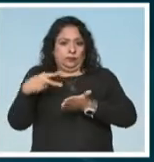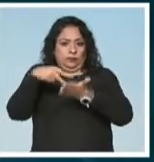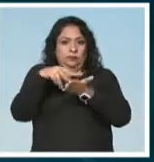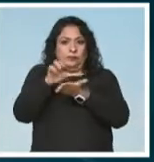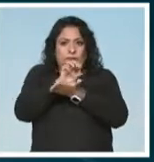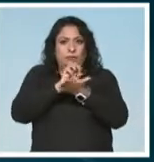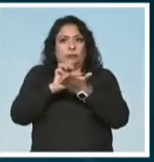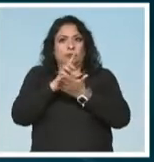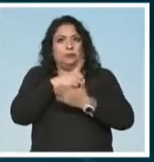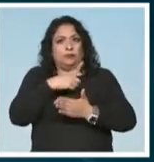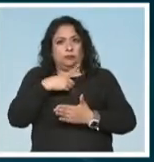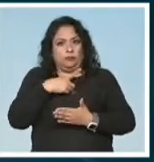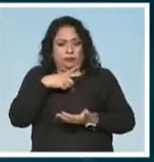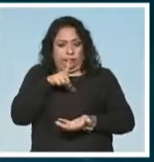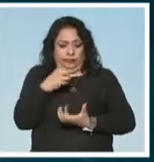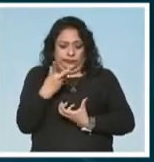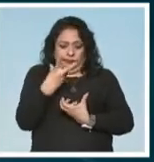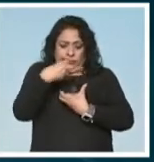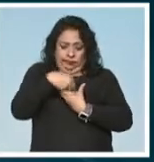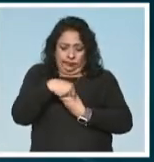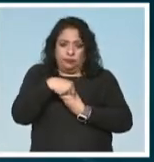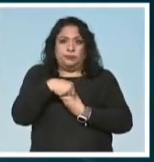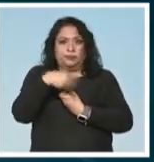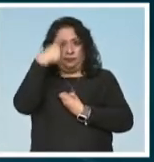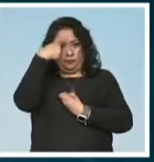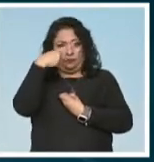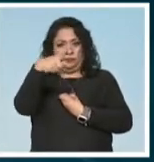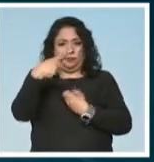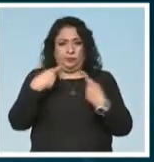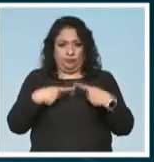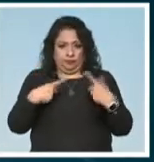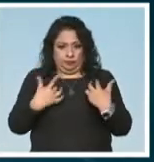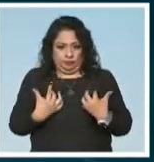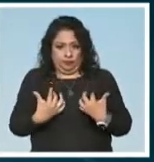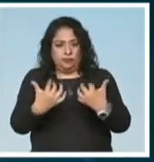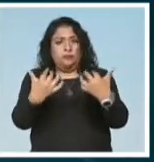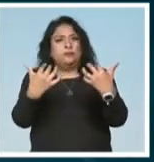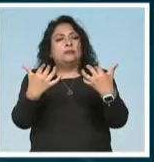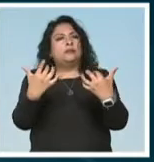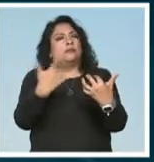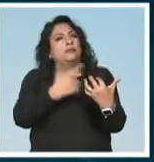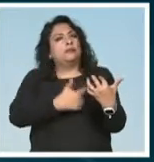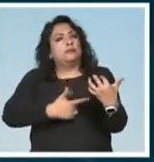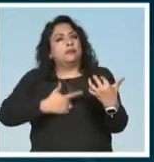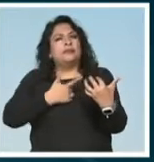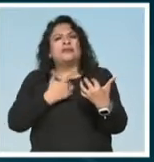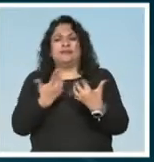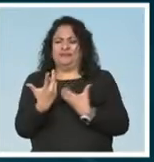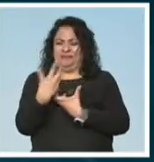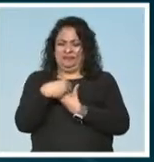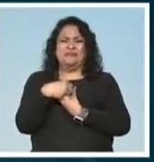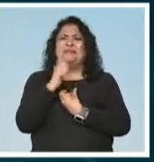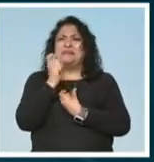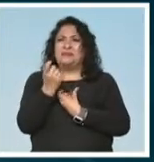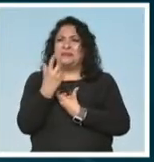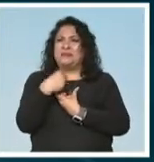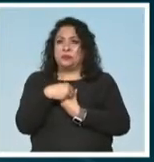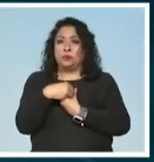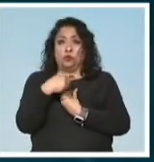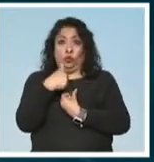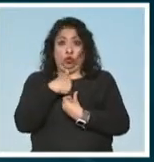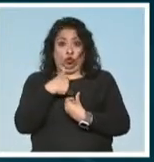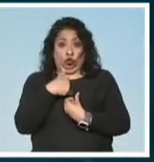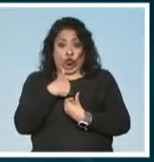que guardar dentro para que la gente pueda disfrutarla. Cuando digo dentro es, si